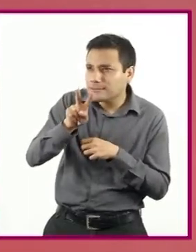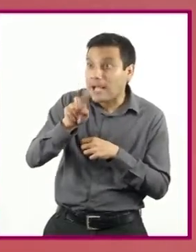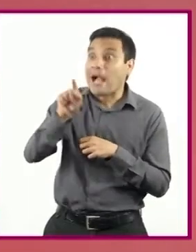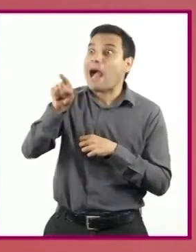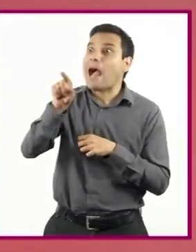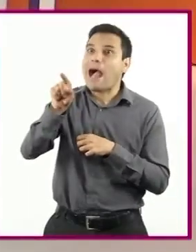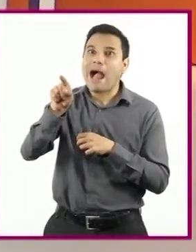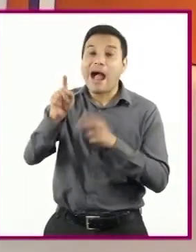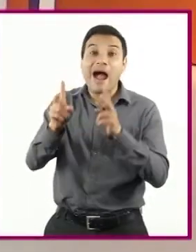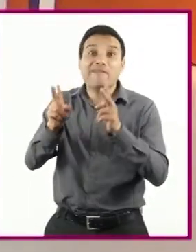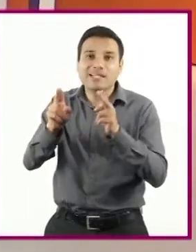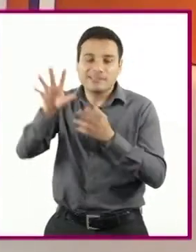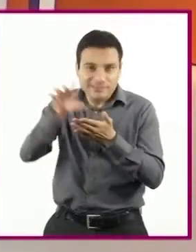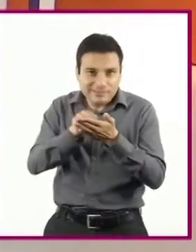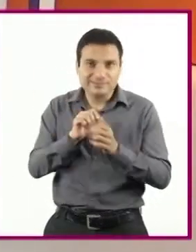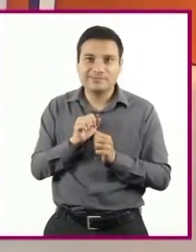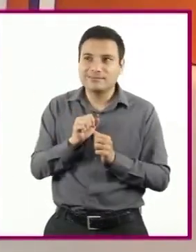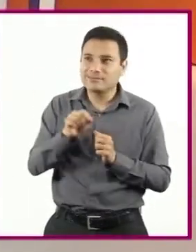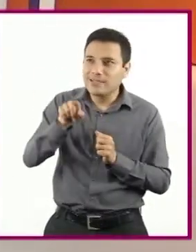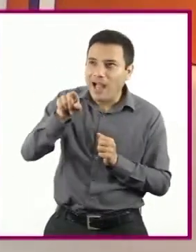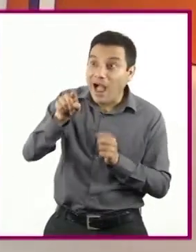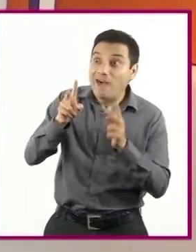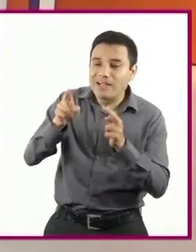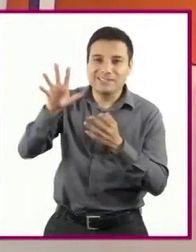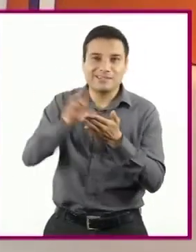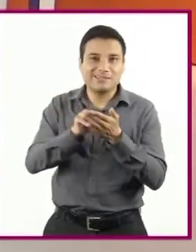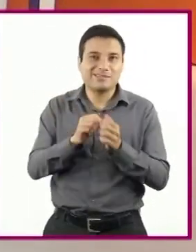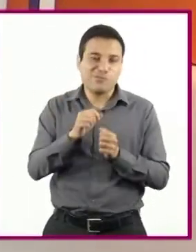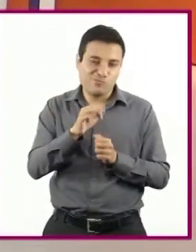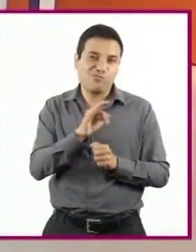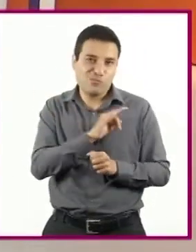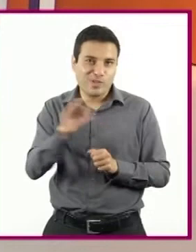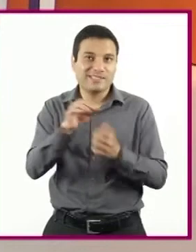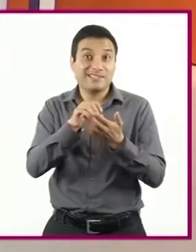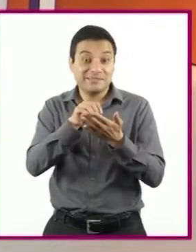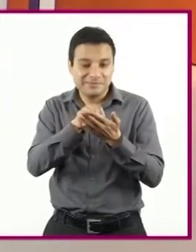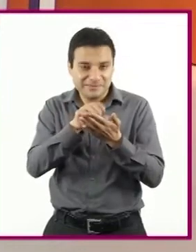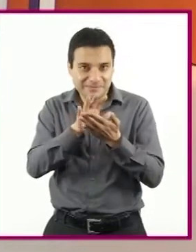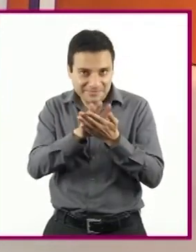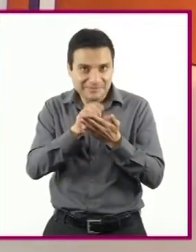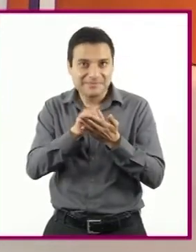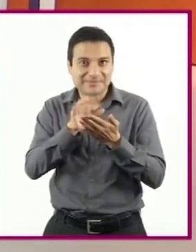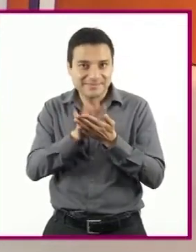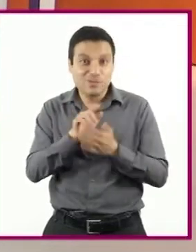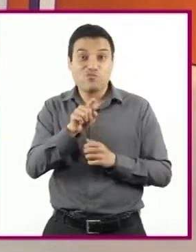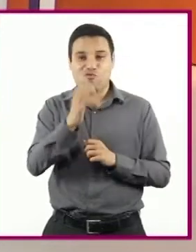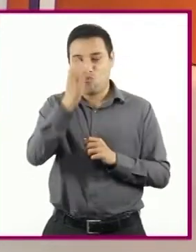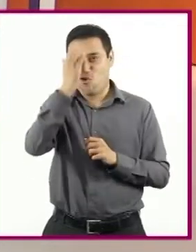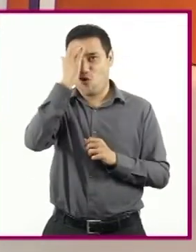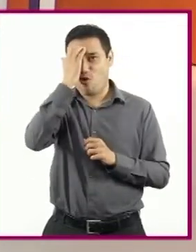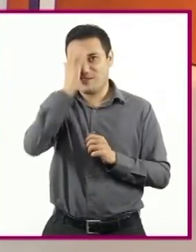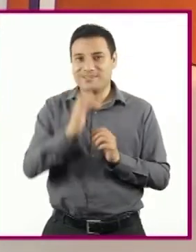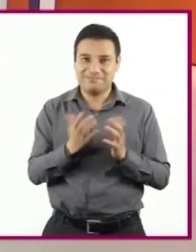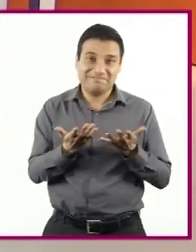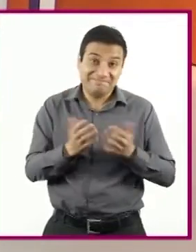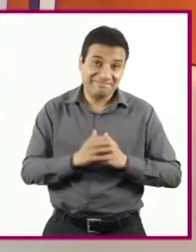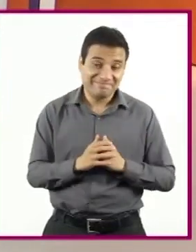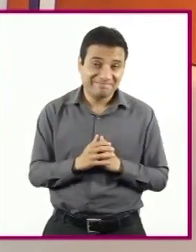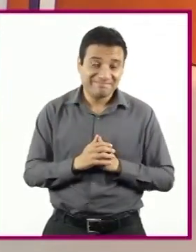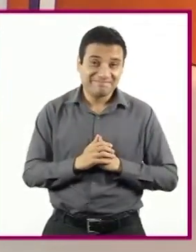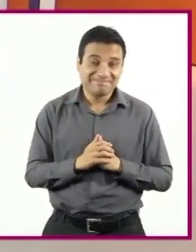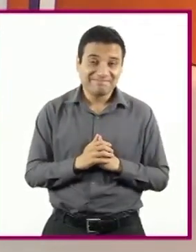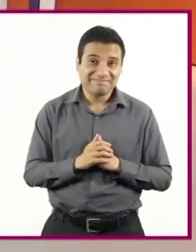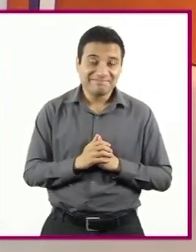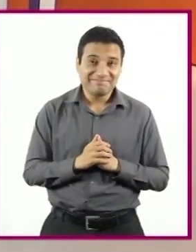día. De esta manera, no solo podrán recopilarlos, sino que tendrán la oportunidad de conocer de viva voz en qué situaciones se